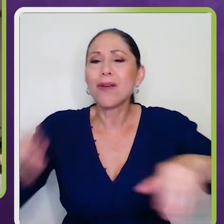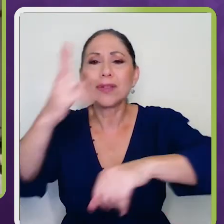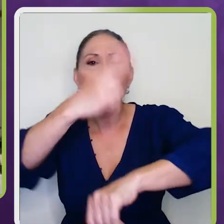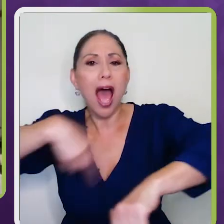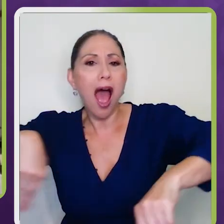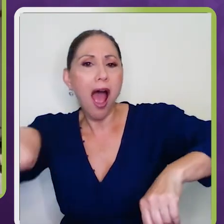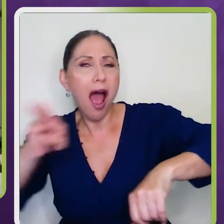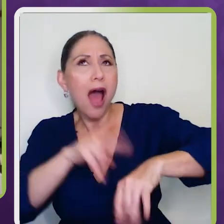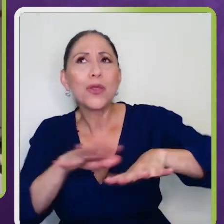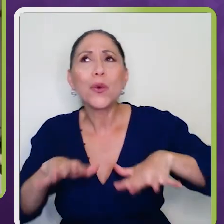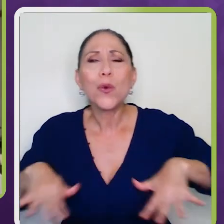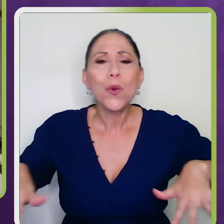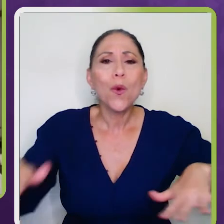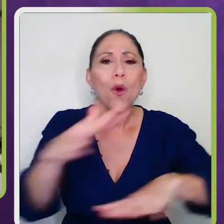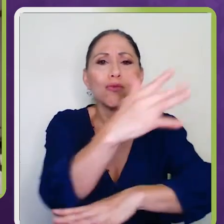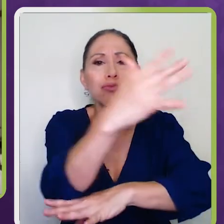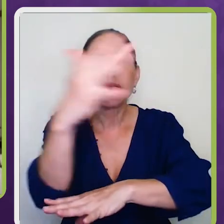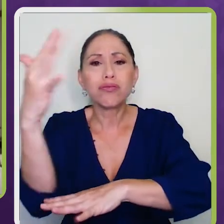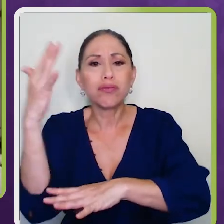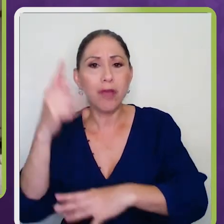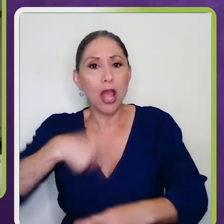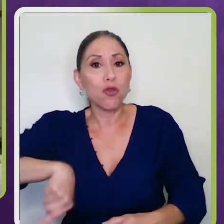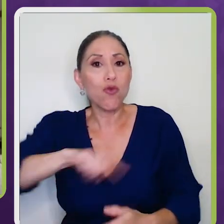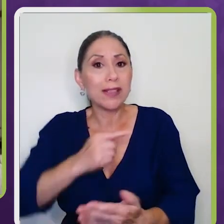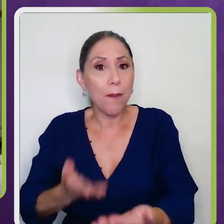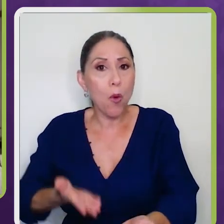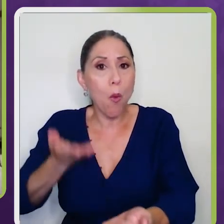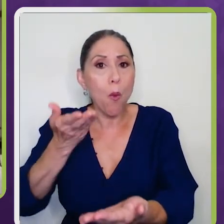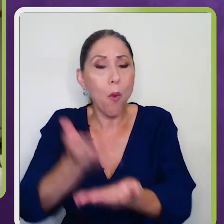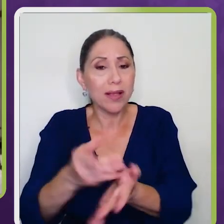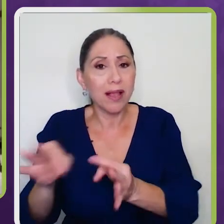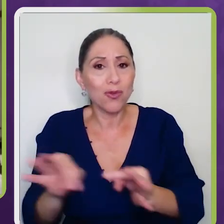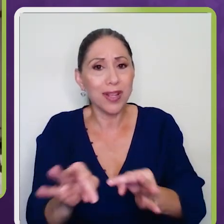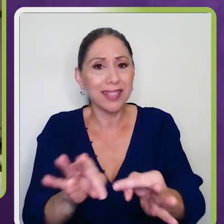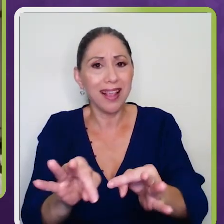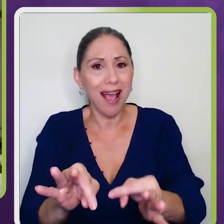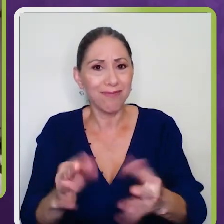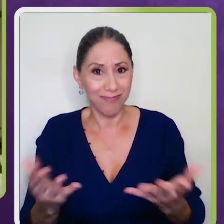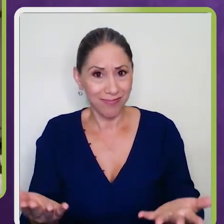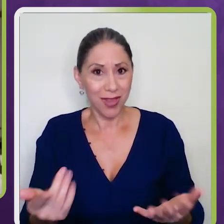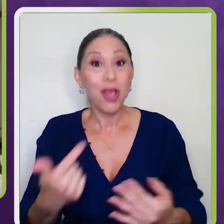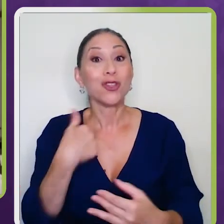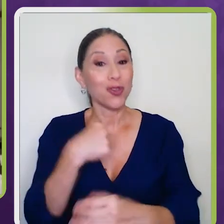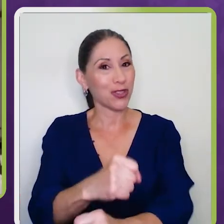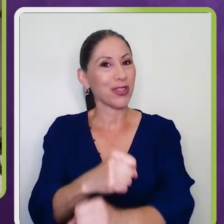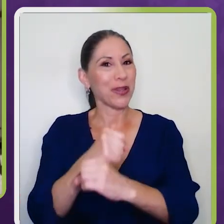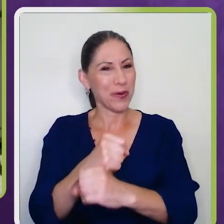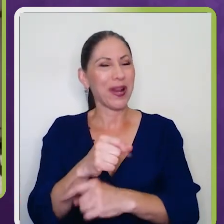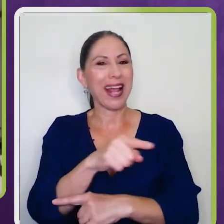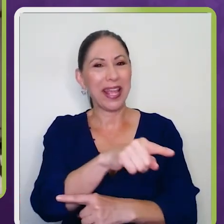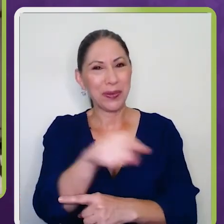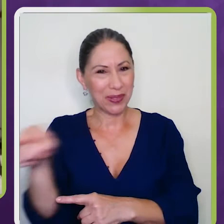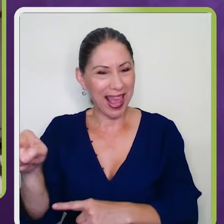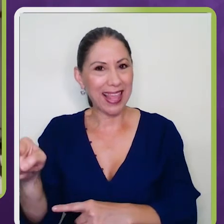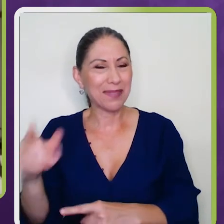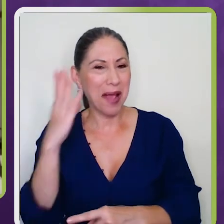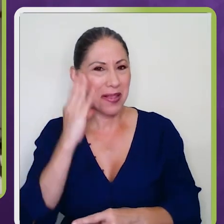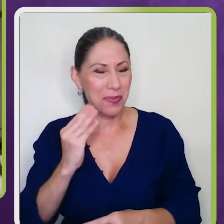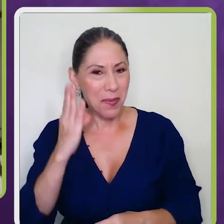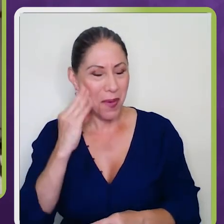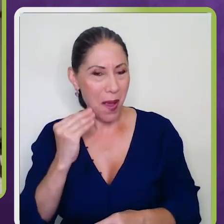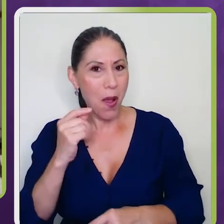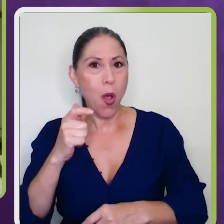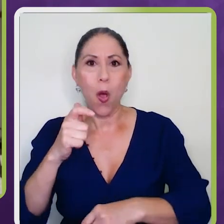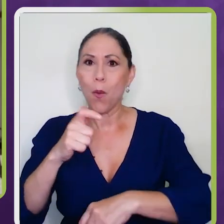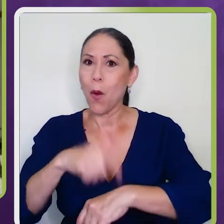contexto natural, y dentro de nuestra oferta turística, la cual yo estoy segura que los va a hacer pasar